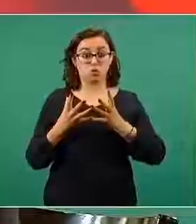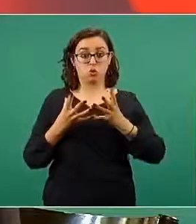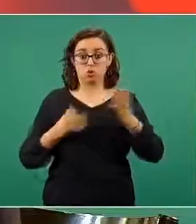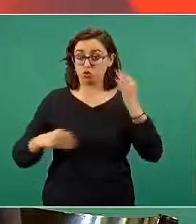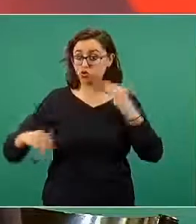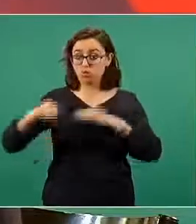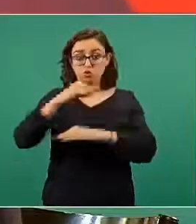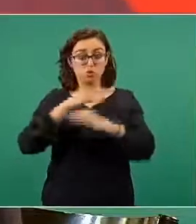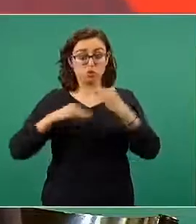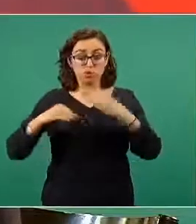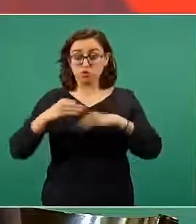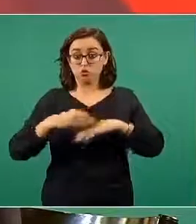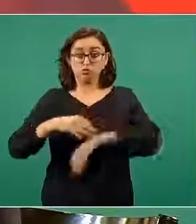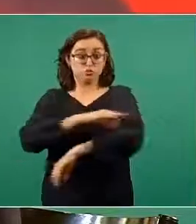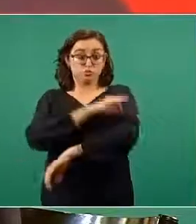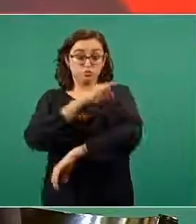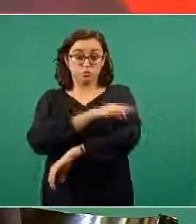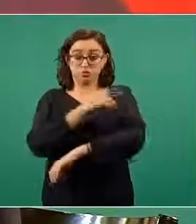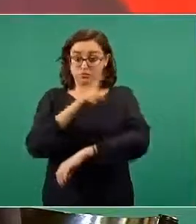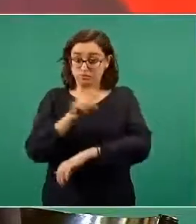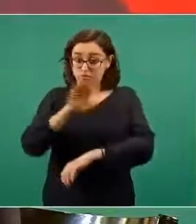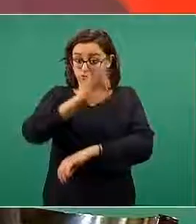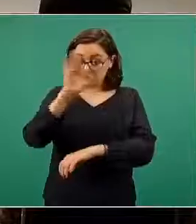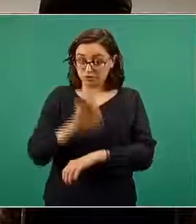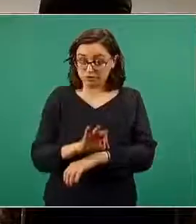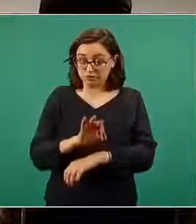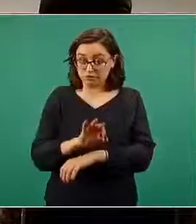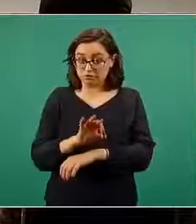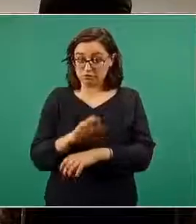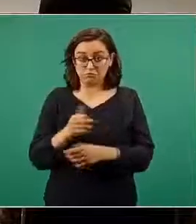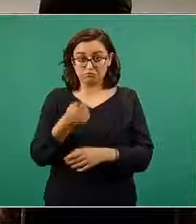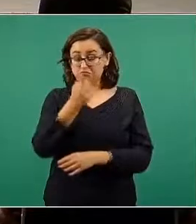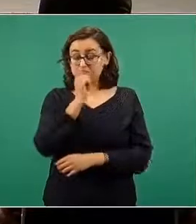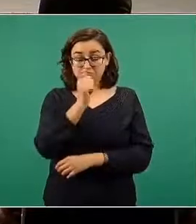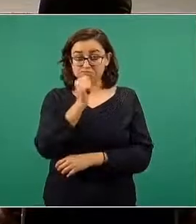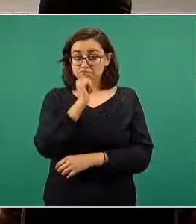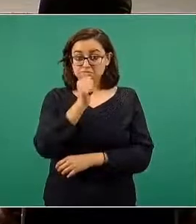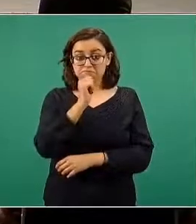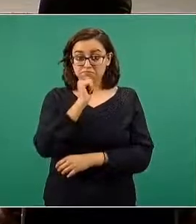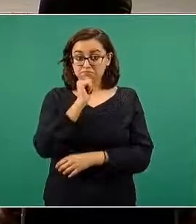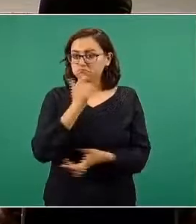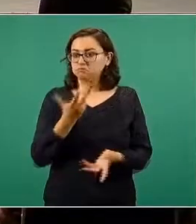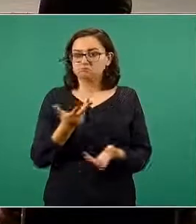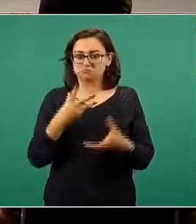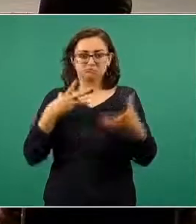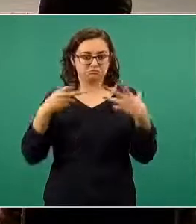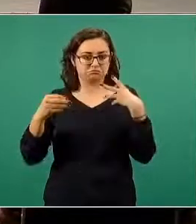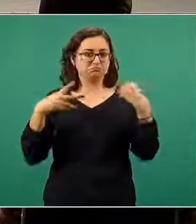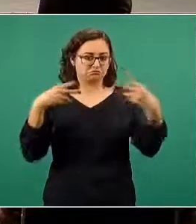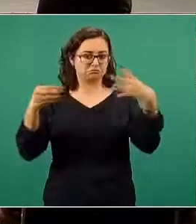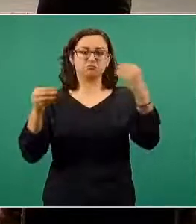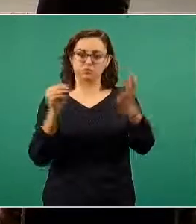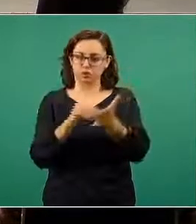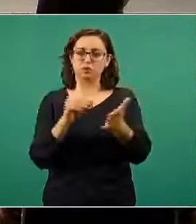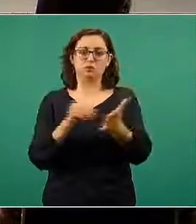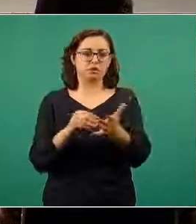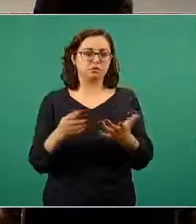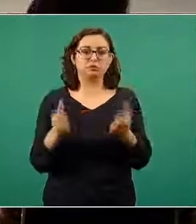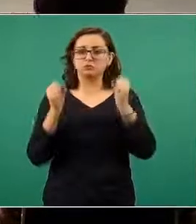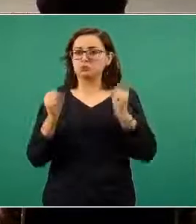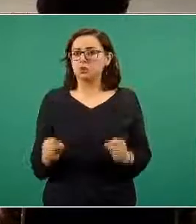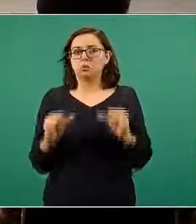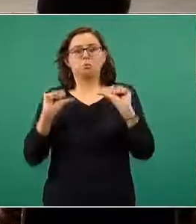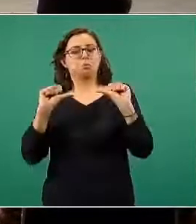totalmente vacunada, pues no tendremos ninguna seguridad. ¿Qué